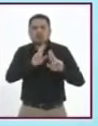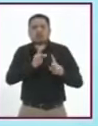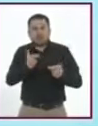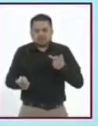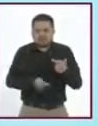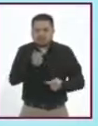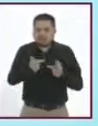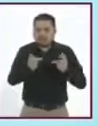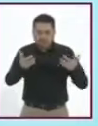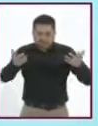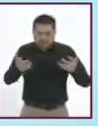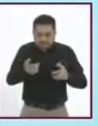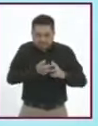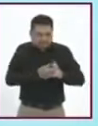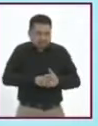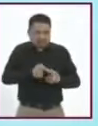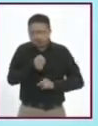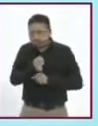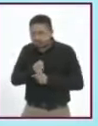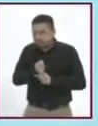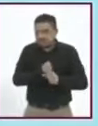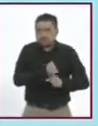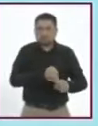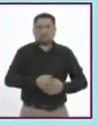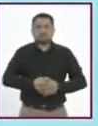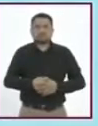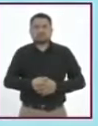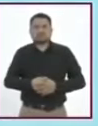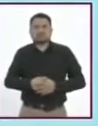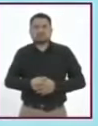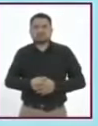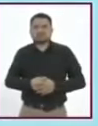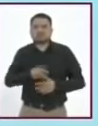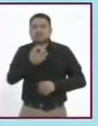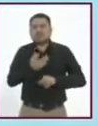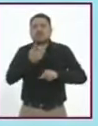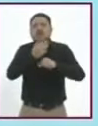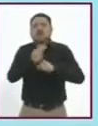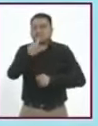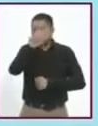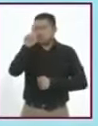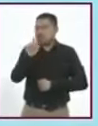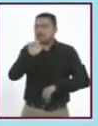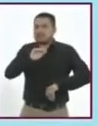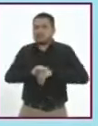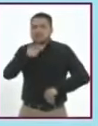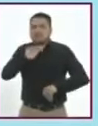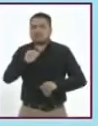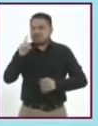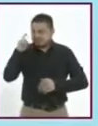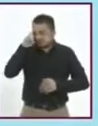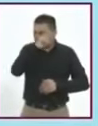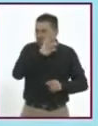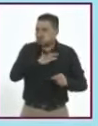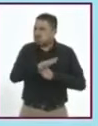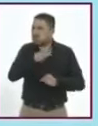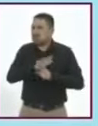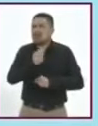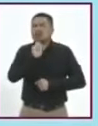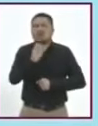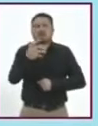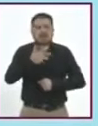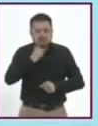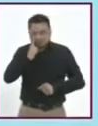preguntas formuladas al inicio de la investigación? Agreguen un interrogante más. ¿Qué dificultades han tenido